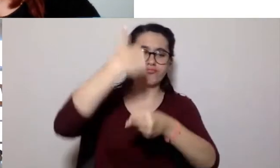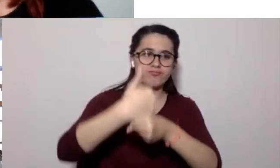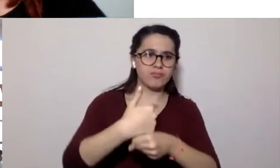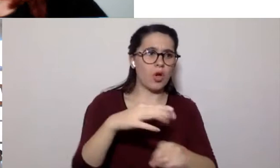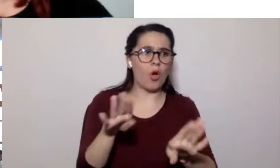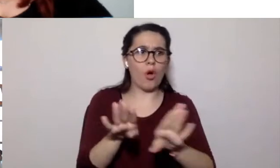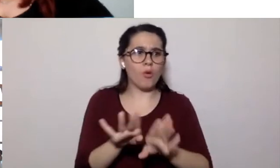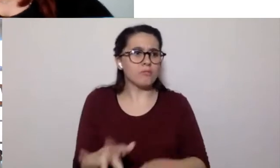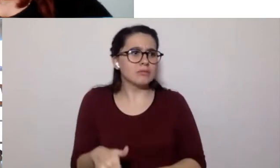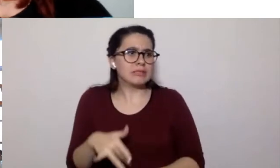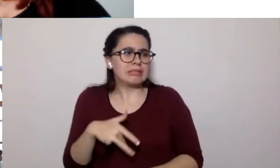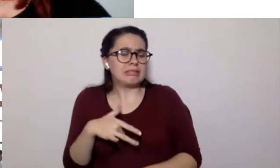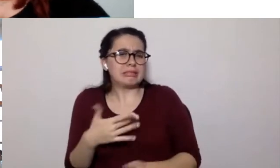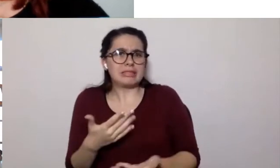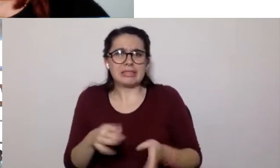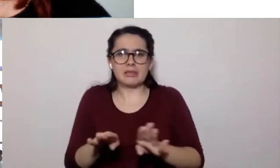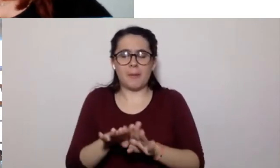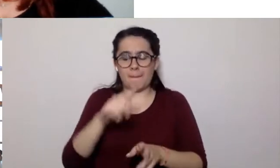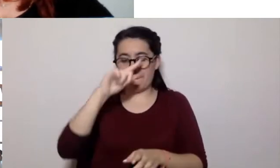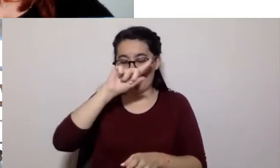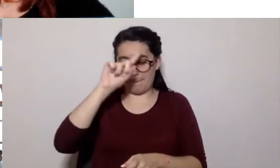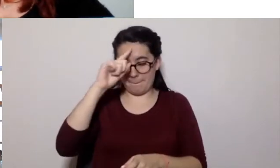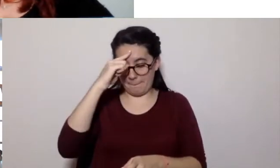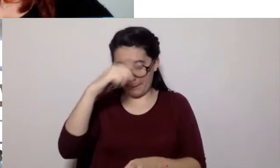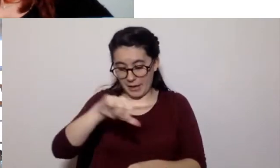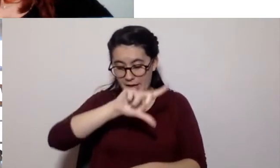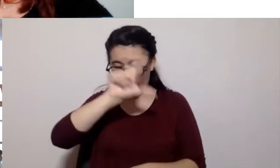para bajar nuestro estrés, ¿no?